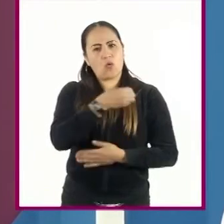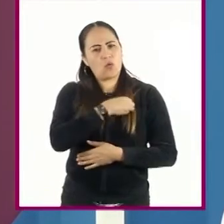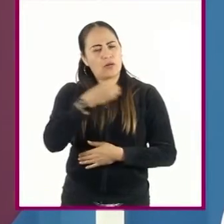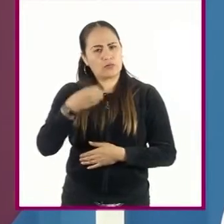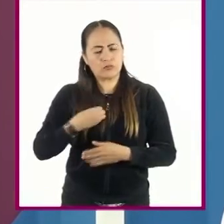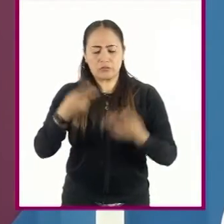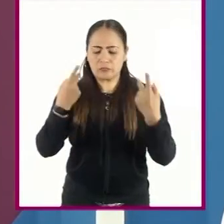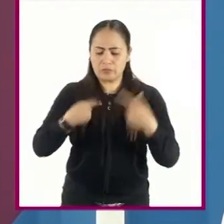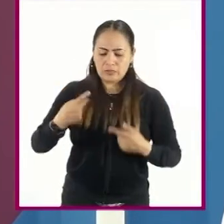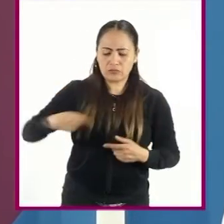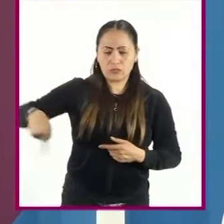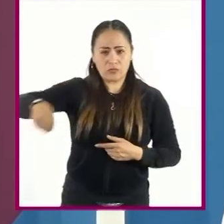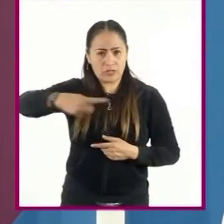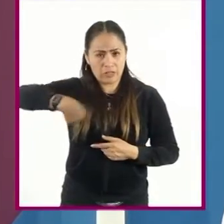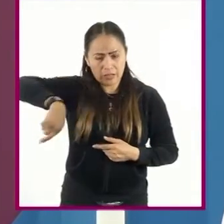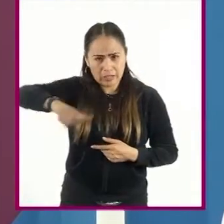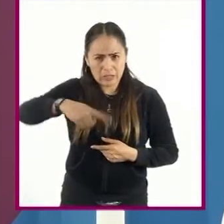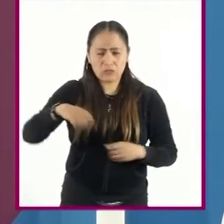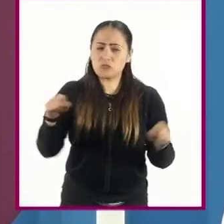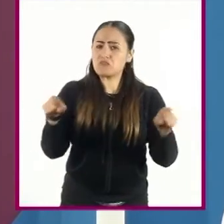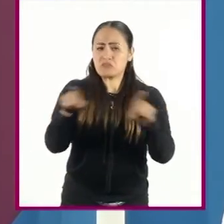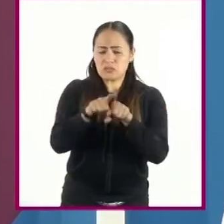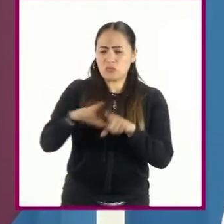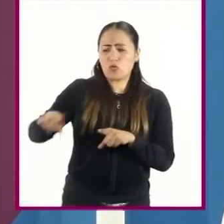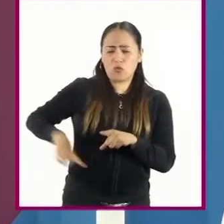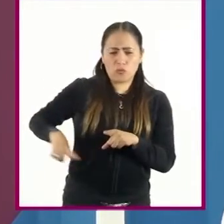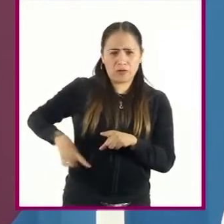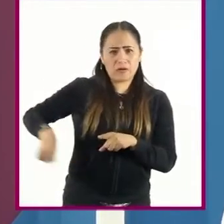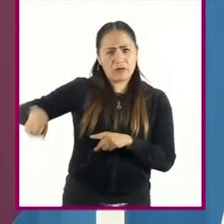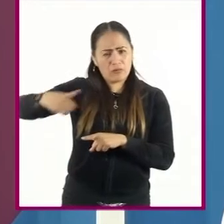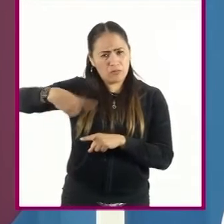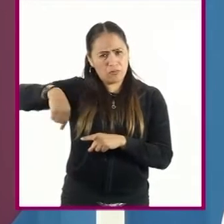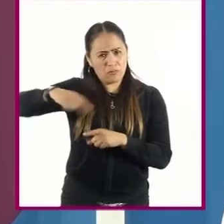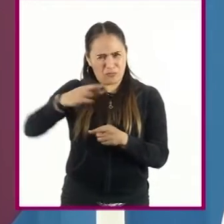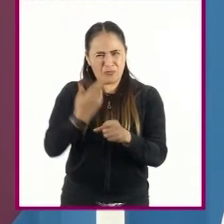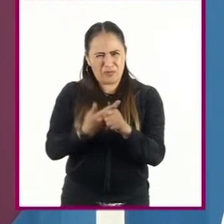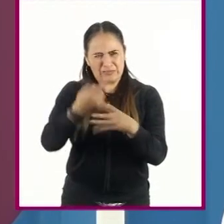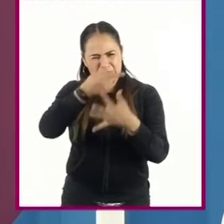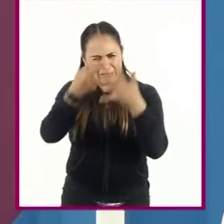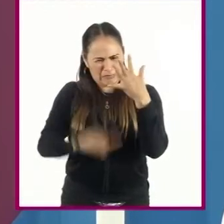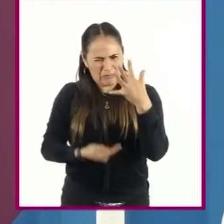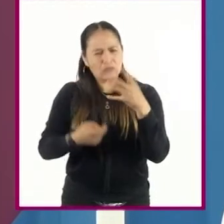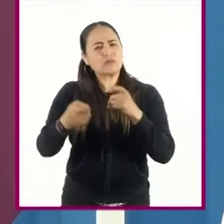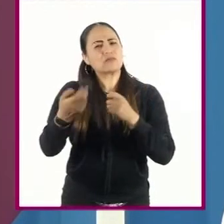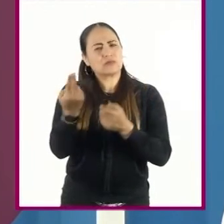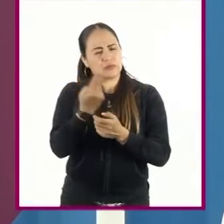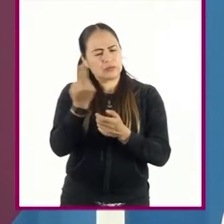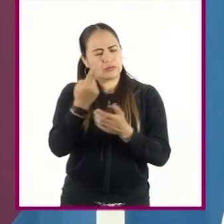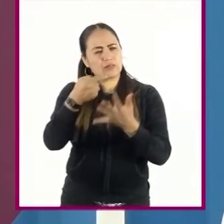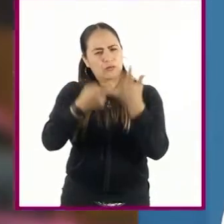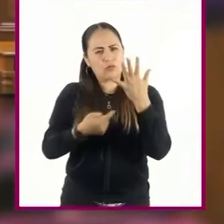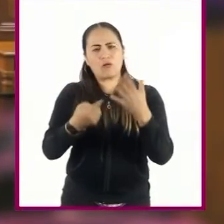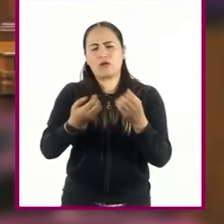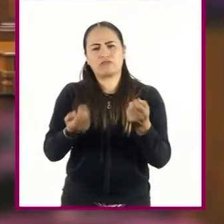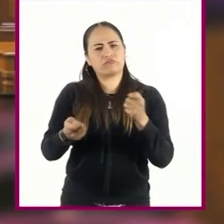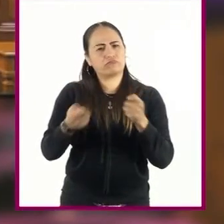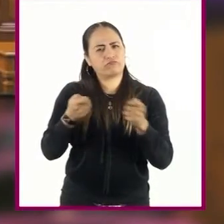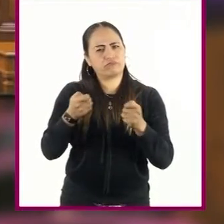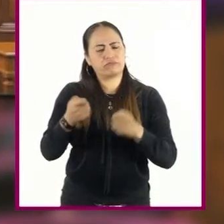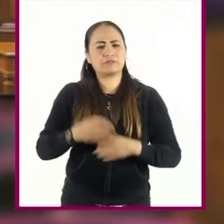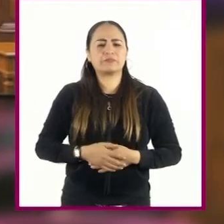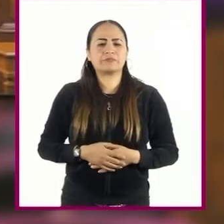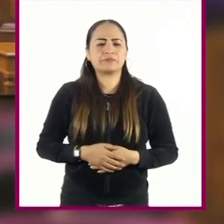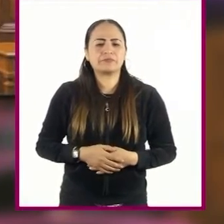individuos como para las y los gobernantes. Y por eso la justicia adquiere un tono legal.